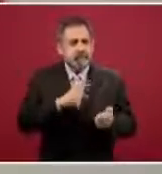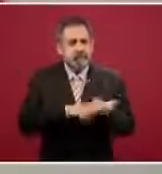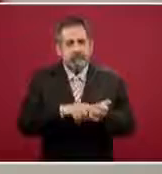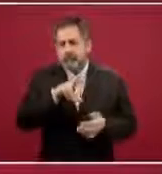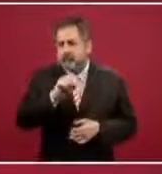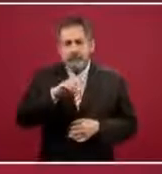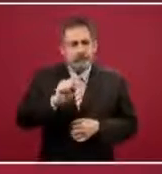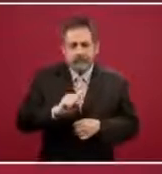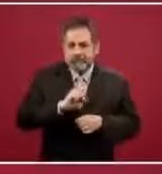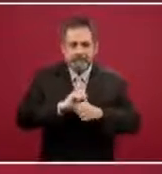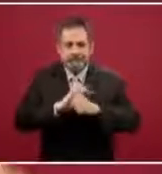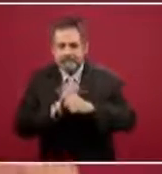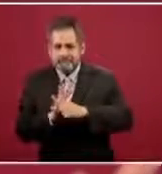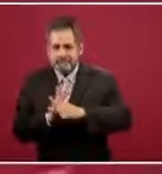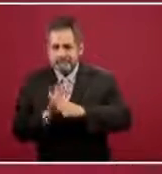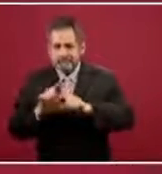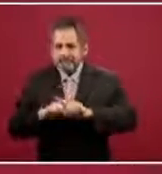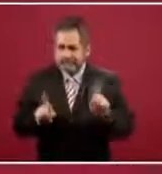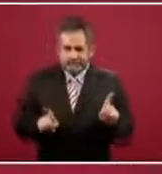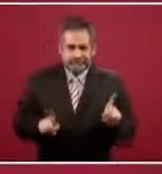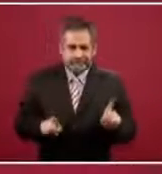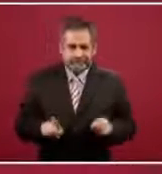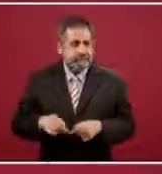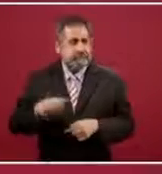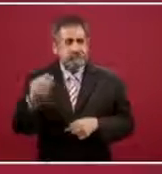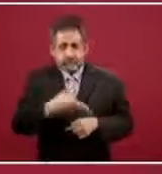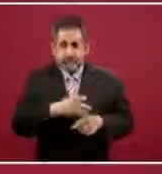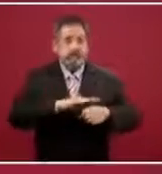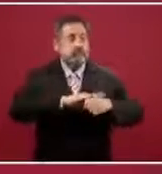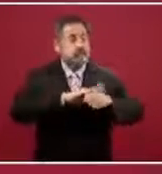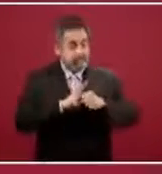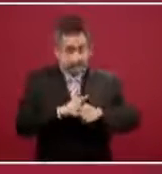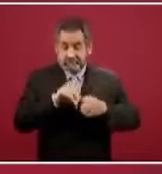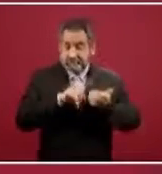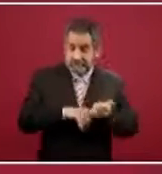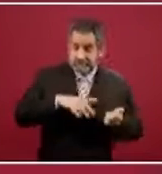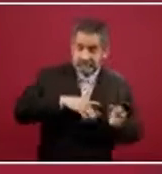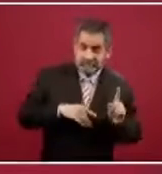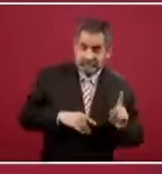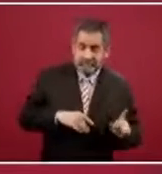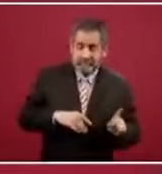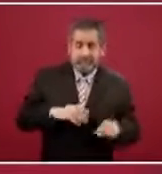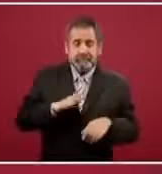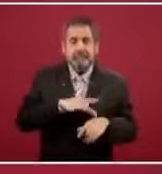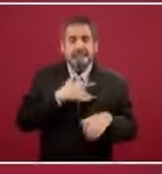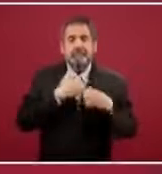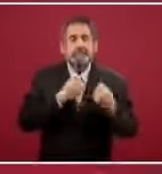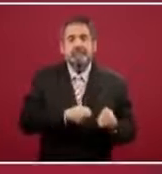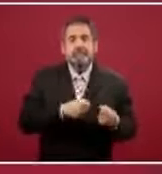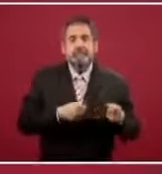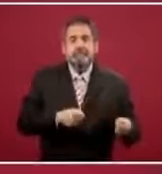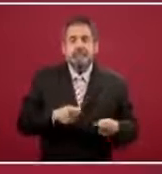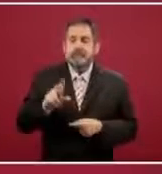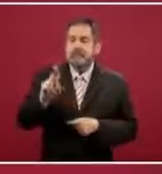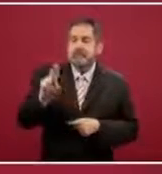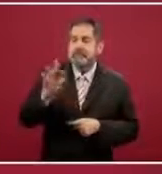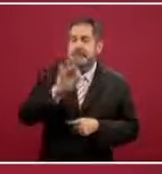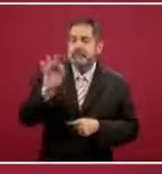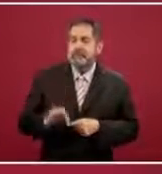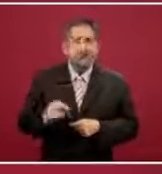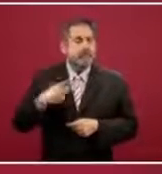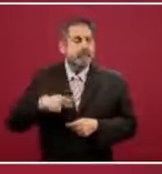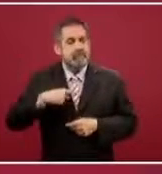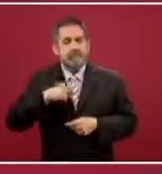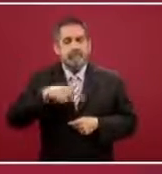trate de coronavirus y aun cuando se tratara de coronavirus lo más probable es que va a ser el 80 por ciento de